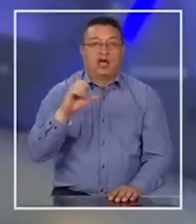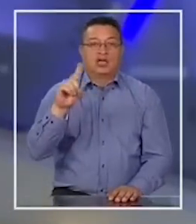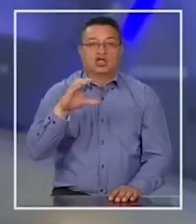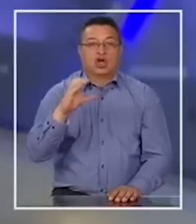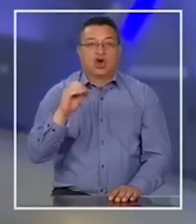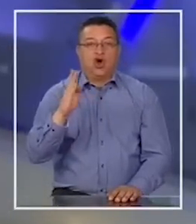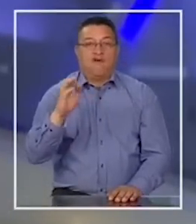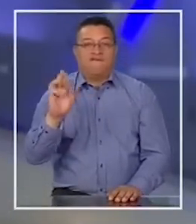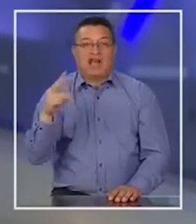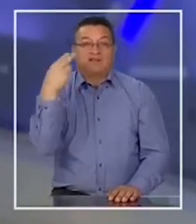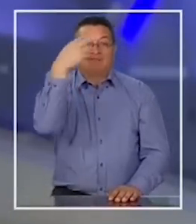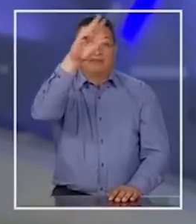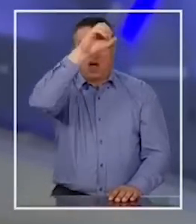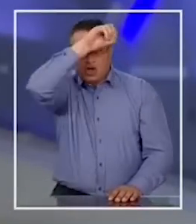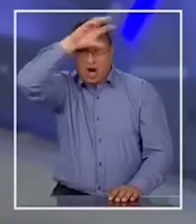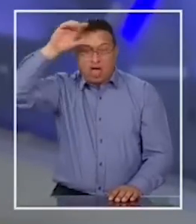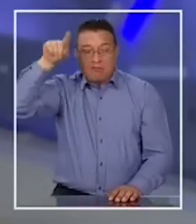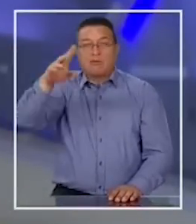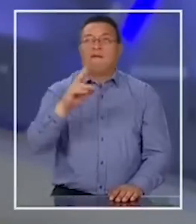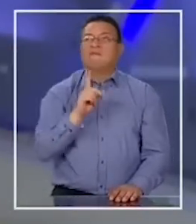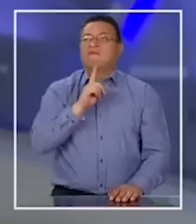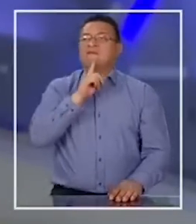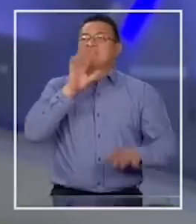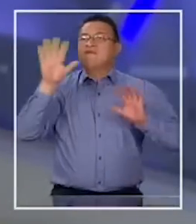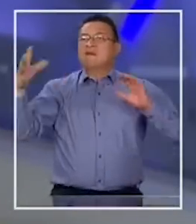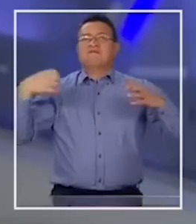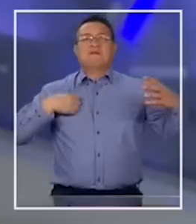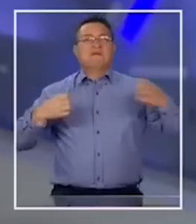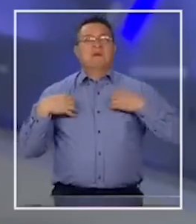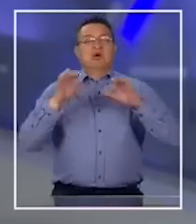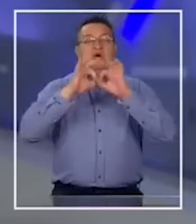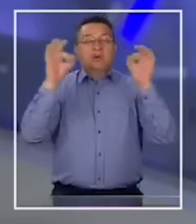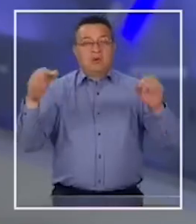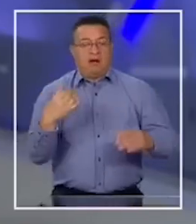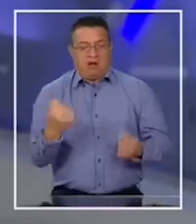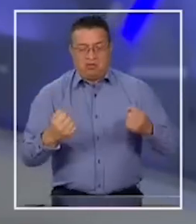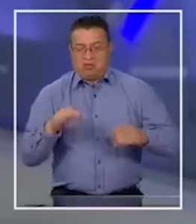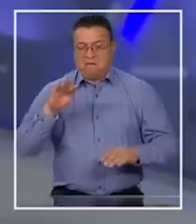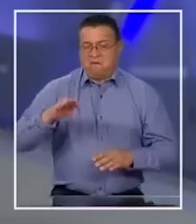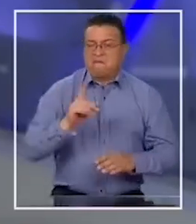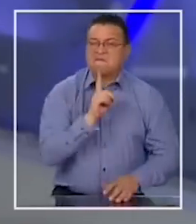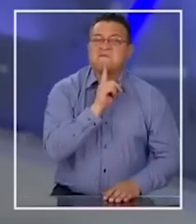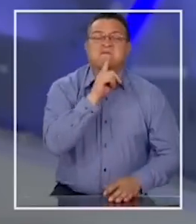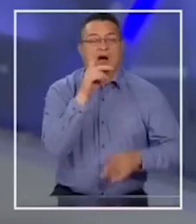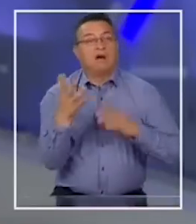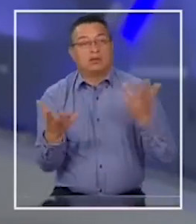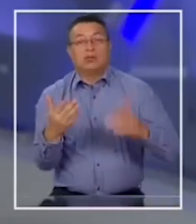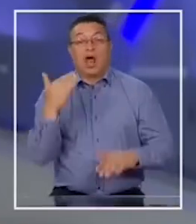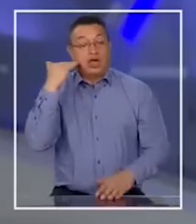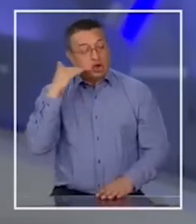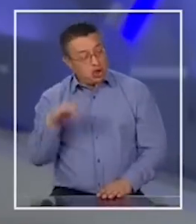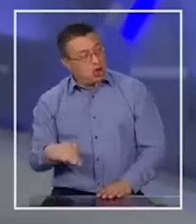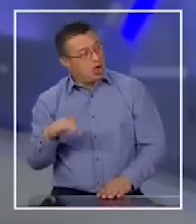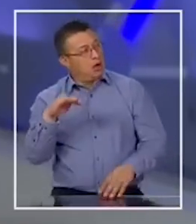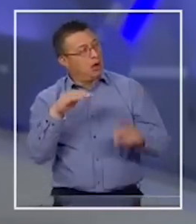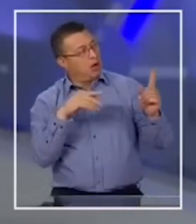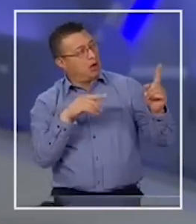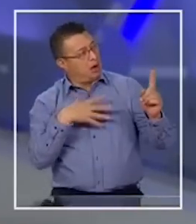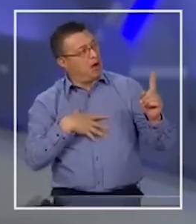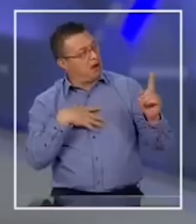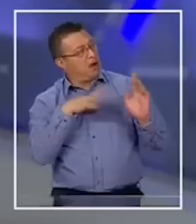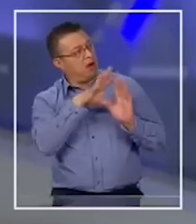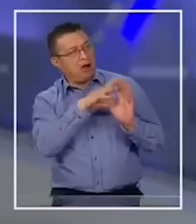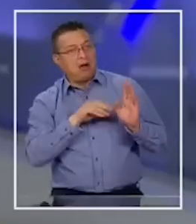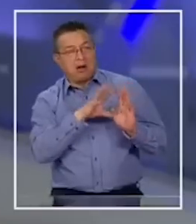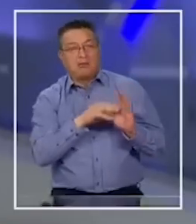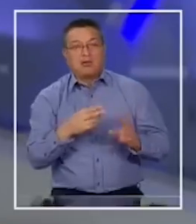esto pero si al final tienen las mejores casas tienen los mejores autos son los dueños del barrio en cambio te crecen los niños y como el padre le